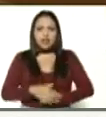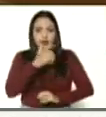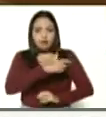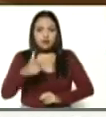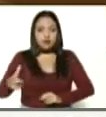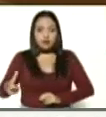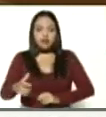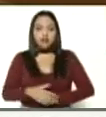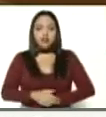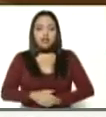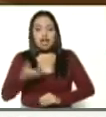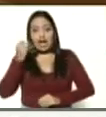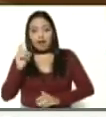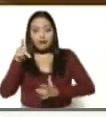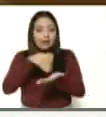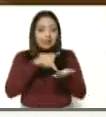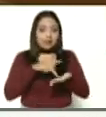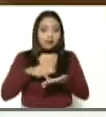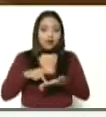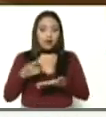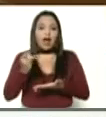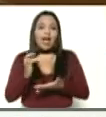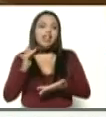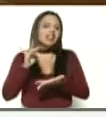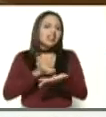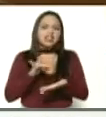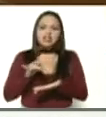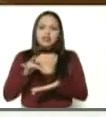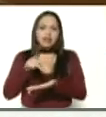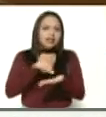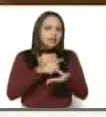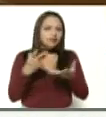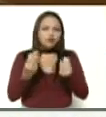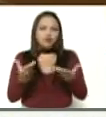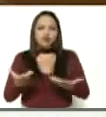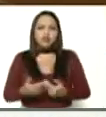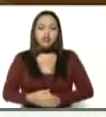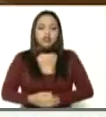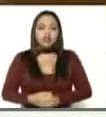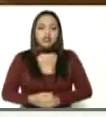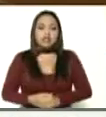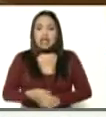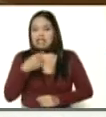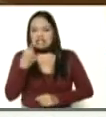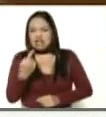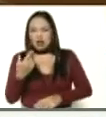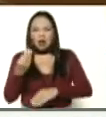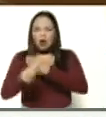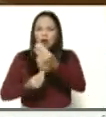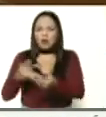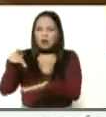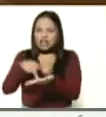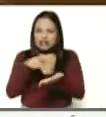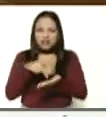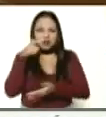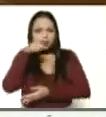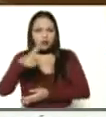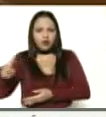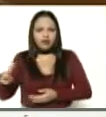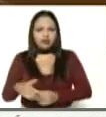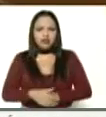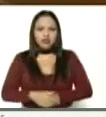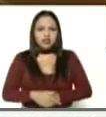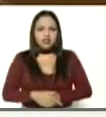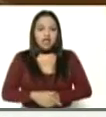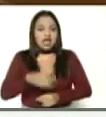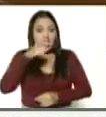personajes del pueblo que tuvieron allí un papel, ¿verdad? Y aquí nos adentramos en decir, qué papel tuvo ese pueblo. Es decir, realmente fue el pueblo, hemos hecho un